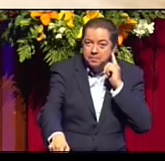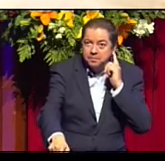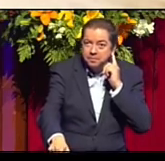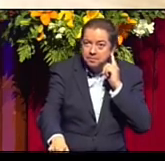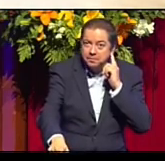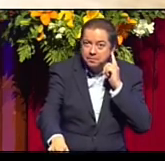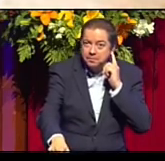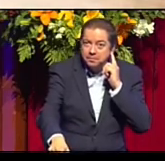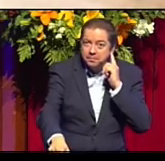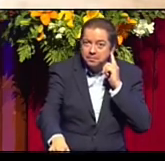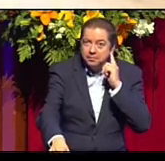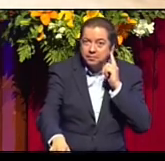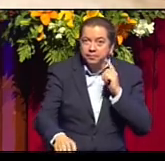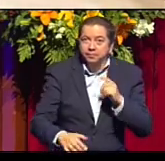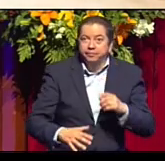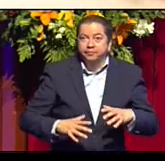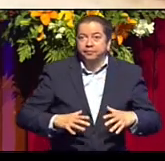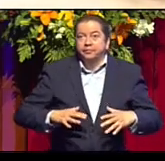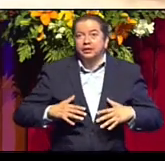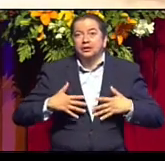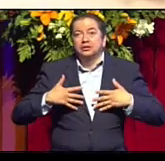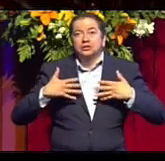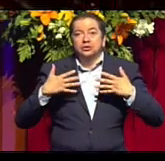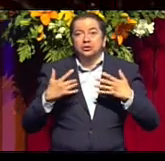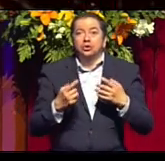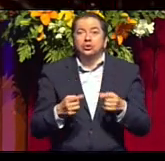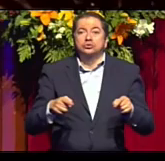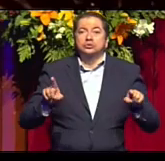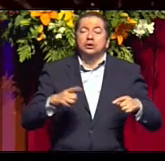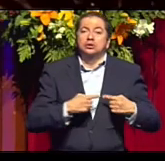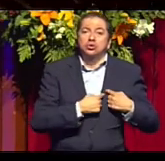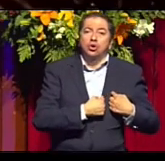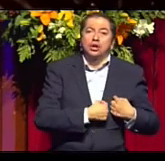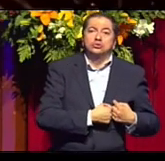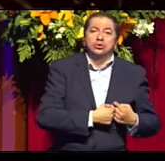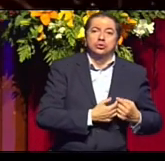y alegría te da el corazón.